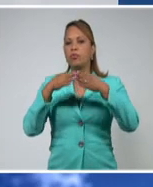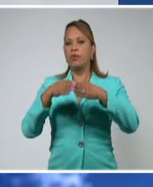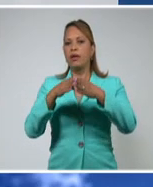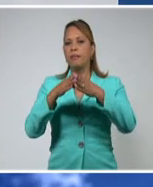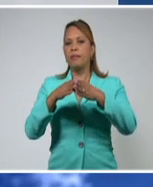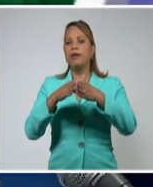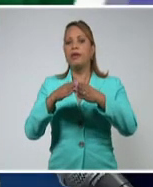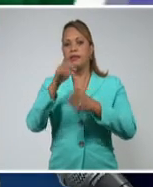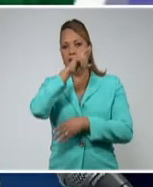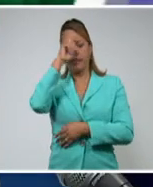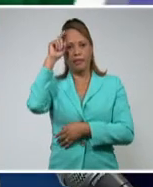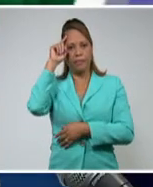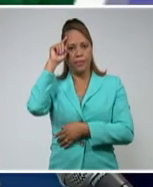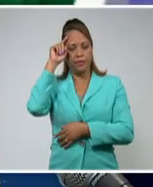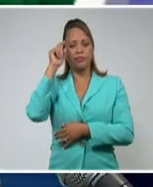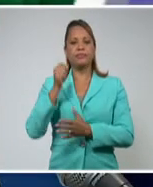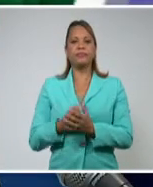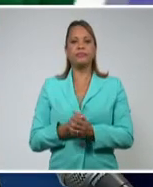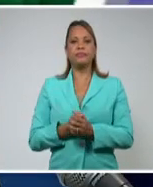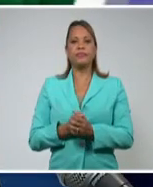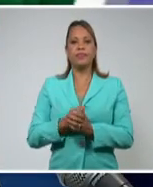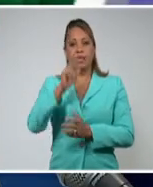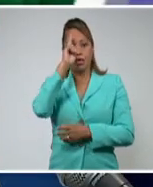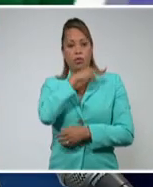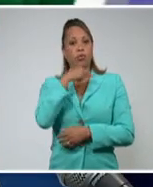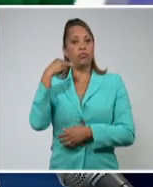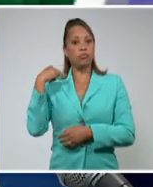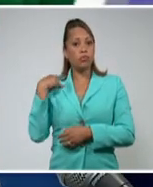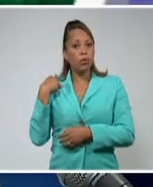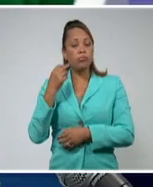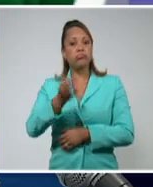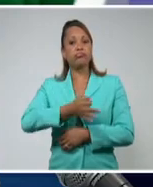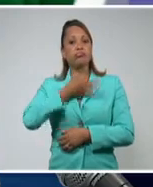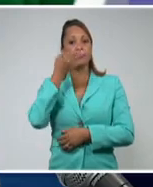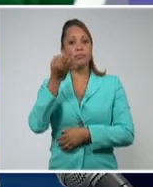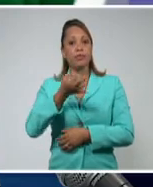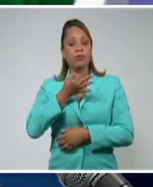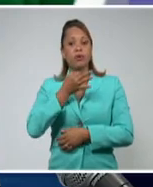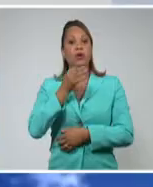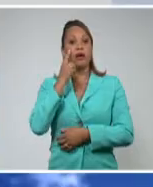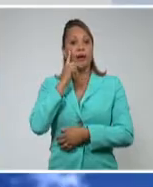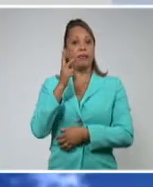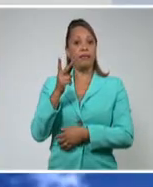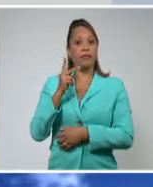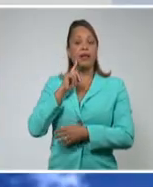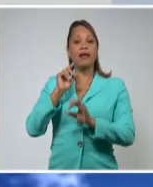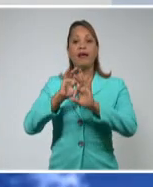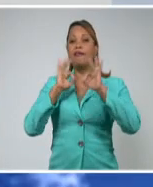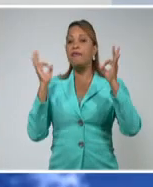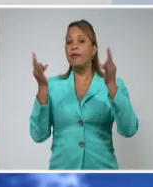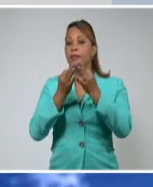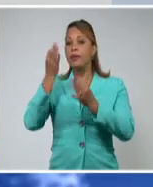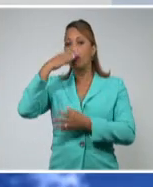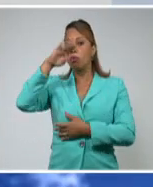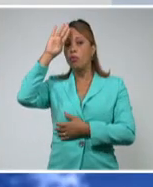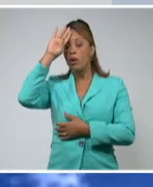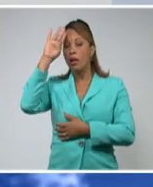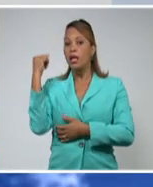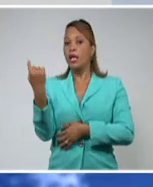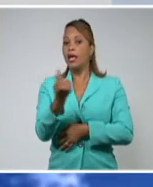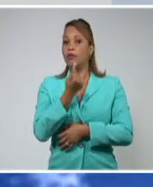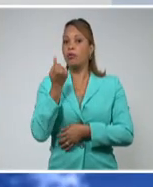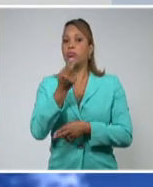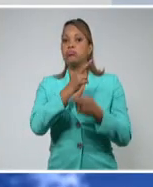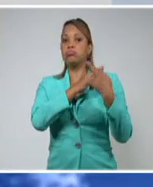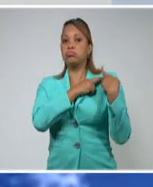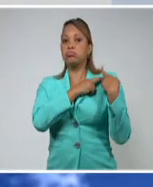sancti spíritus el especialista hizo un llamado de atención a las familias cubanas respecto a su responsabilidad en